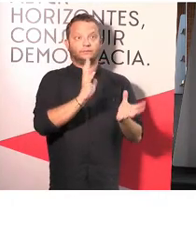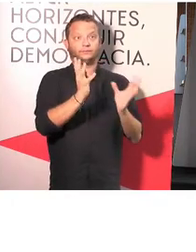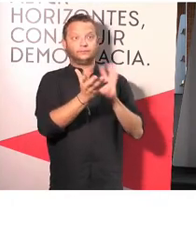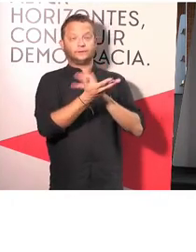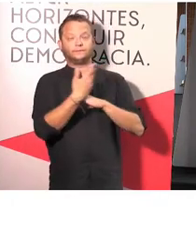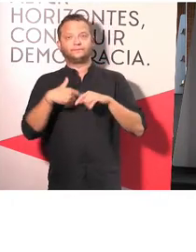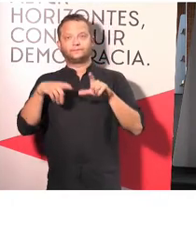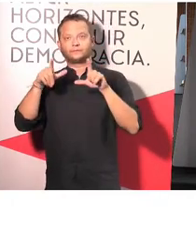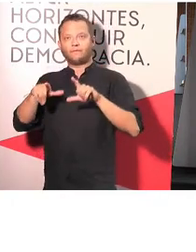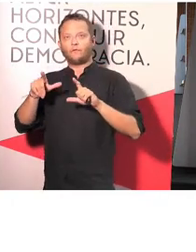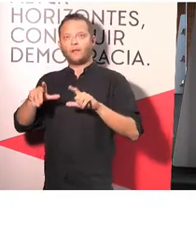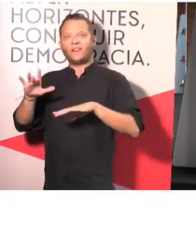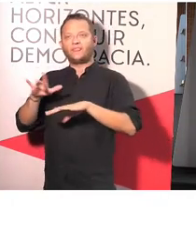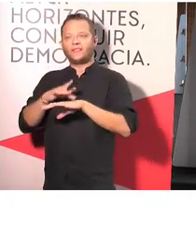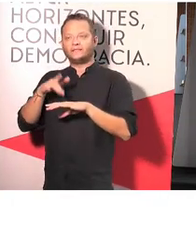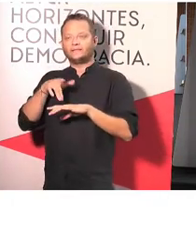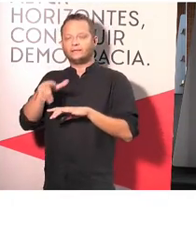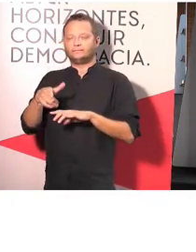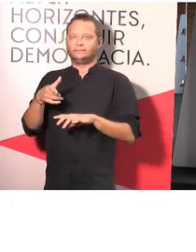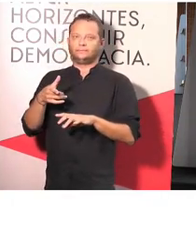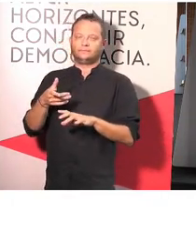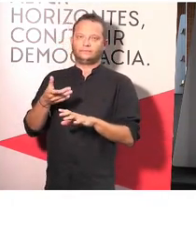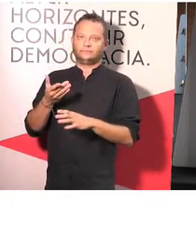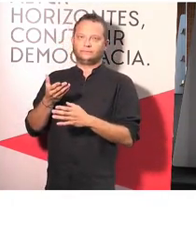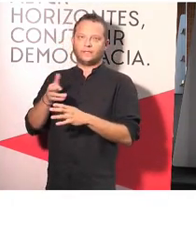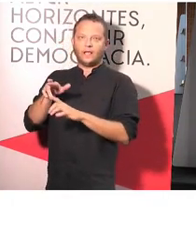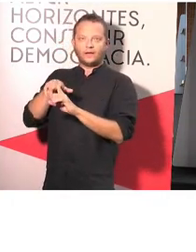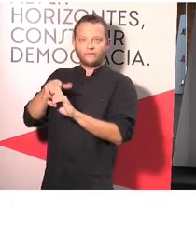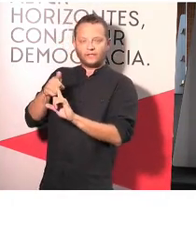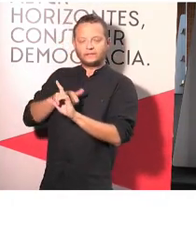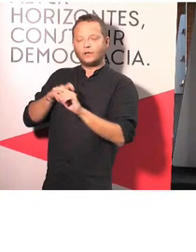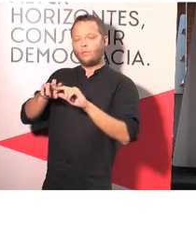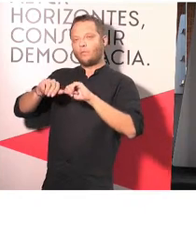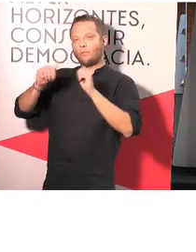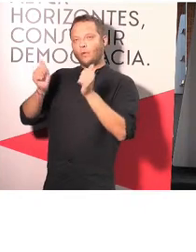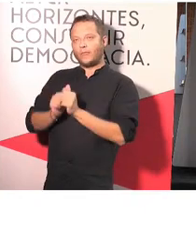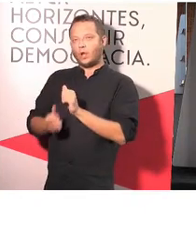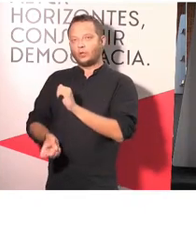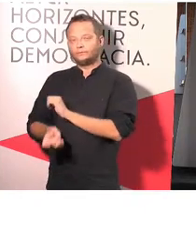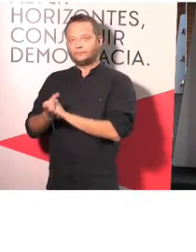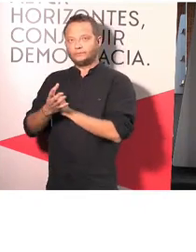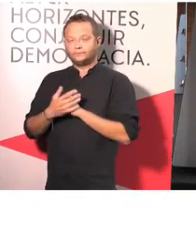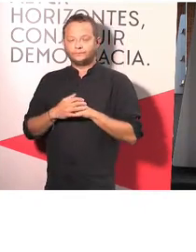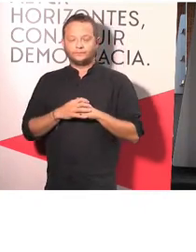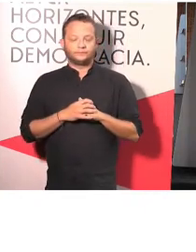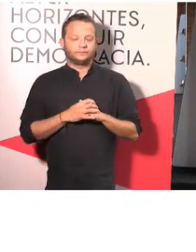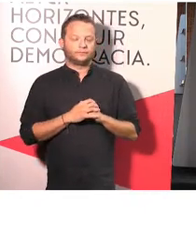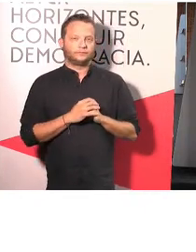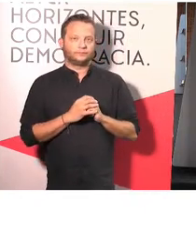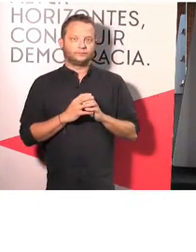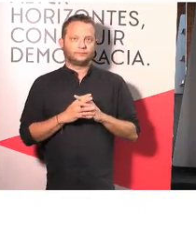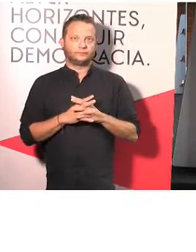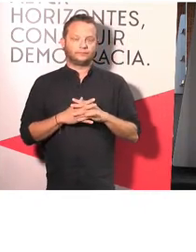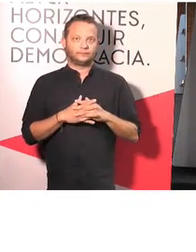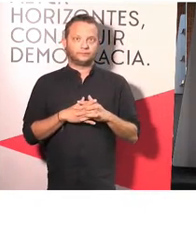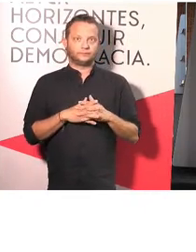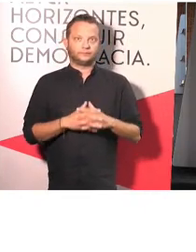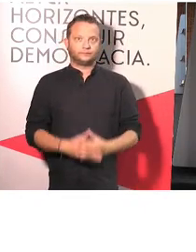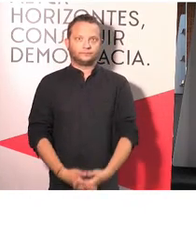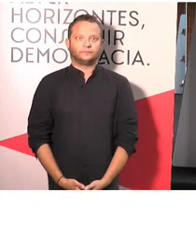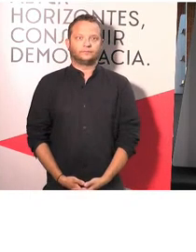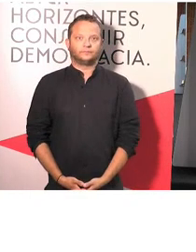las plataformas digitales como el referente del modelo emergente. Así tengo